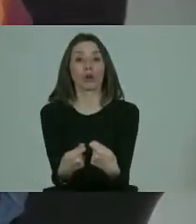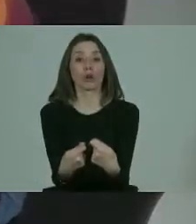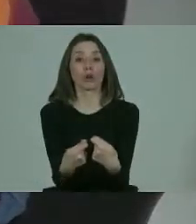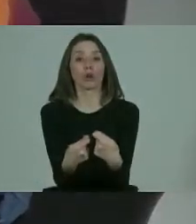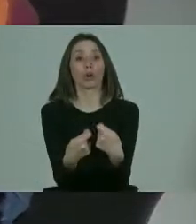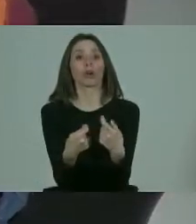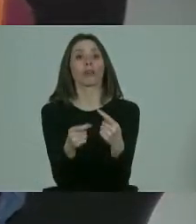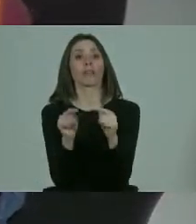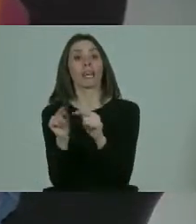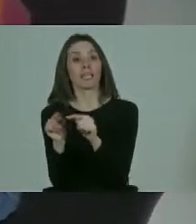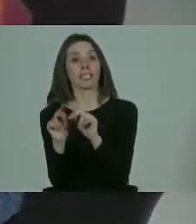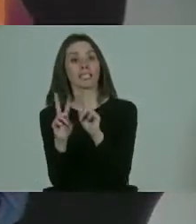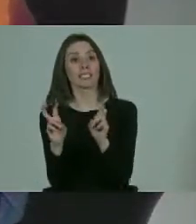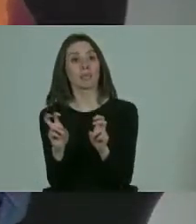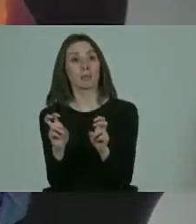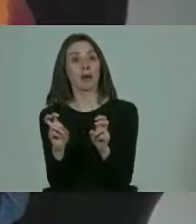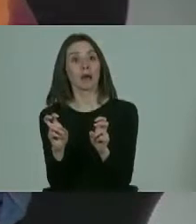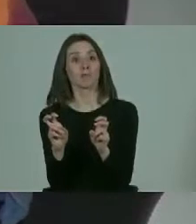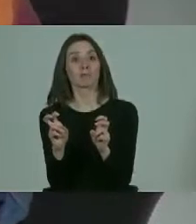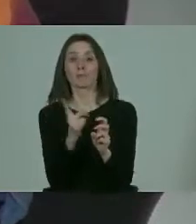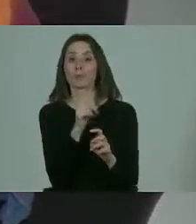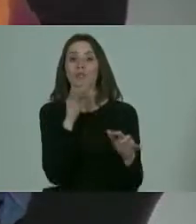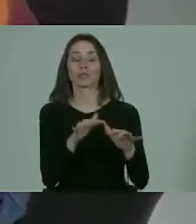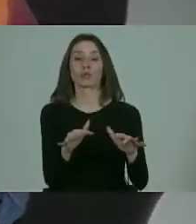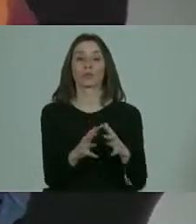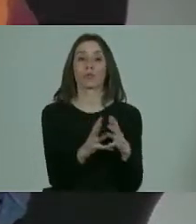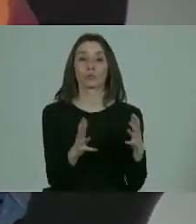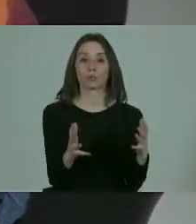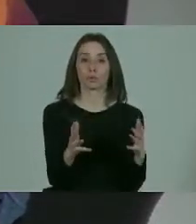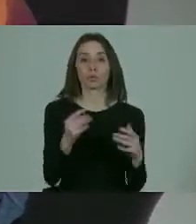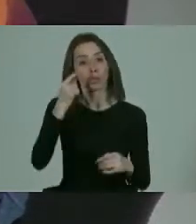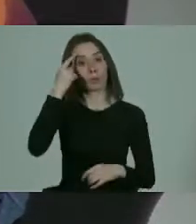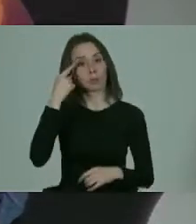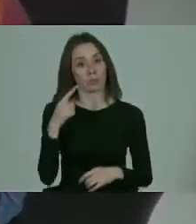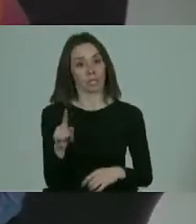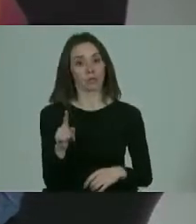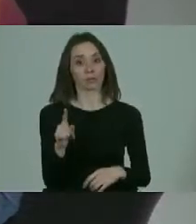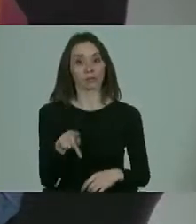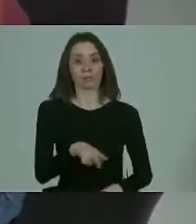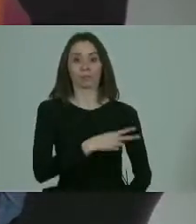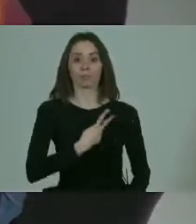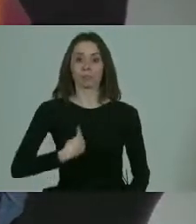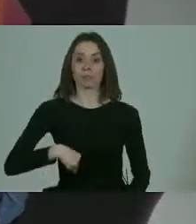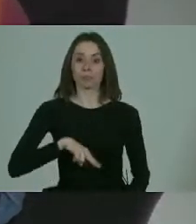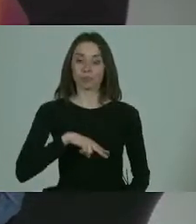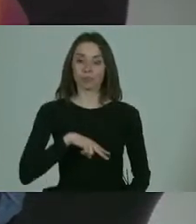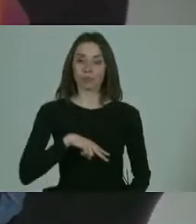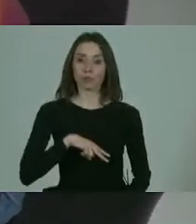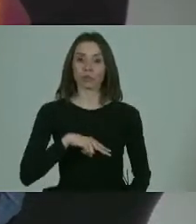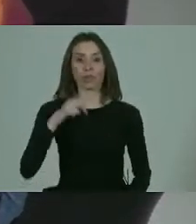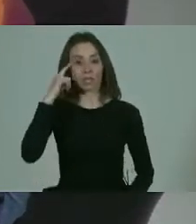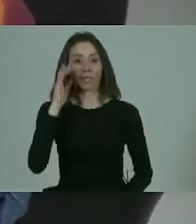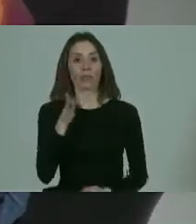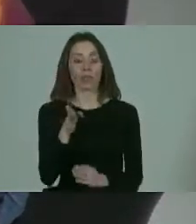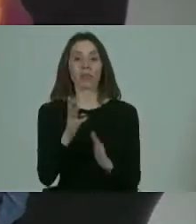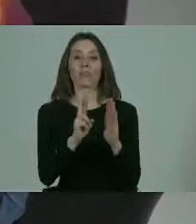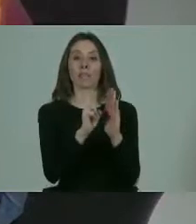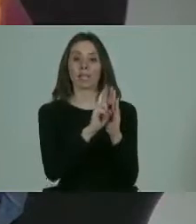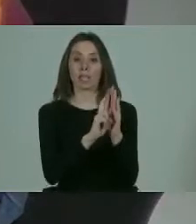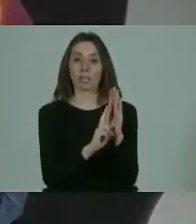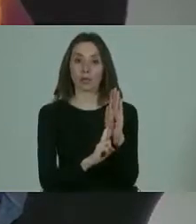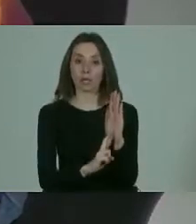por ahí está el tema de que no se utilizan tanto pero nosotros creemos que se debe regular en algunos